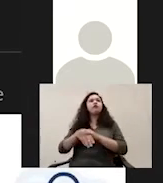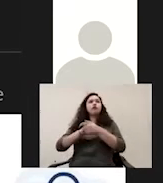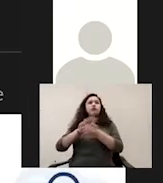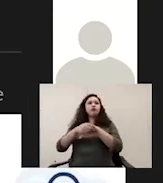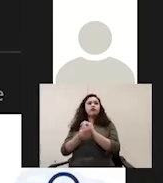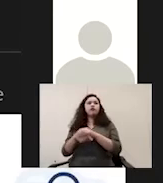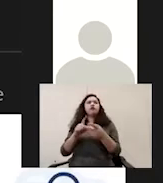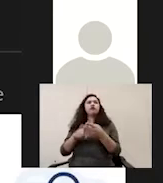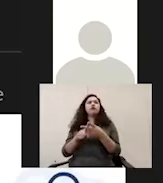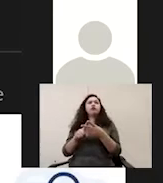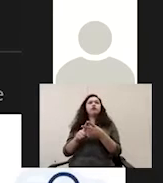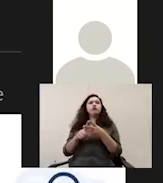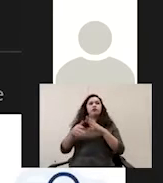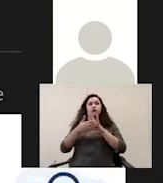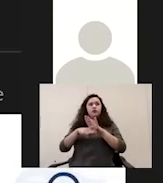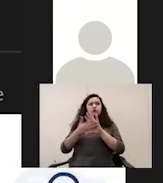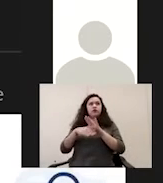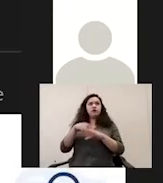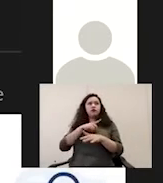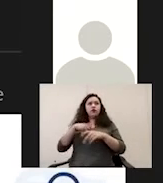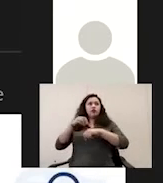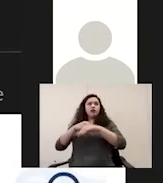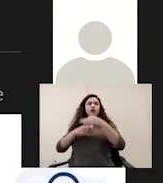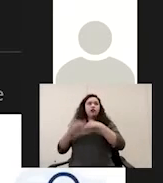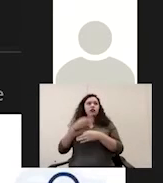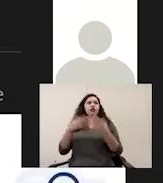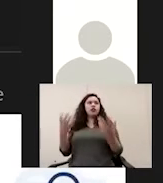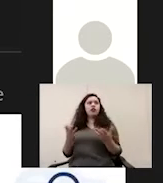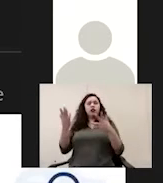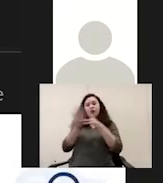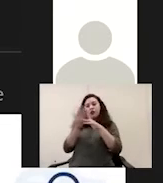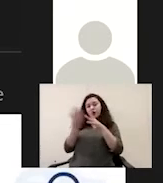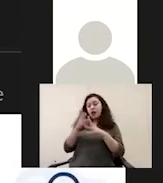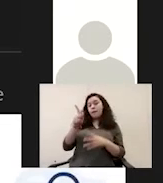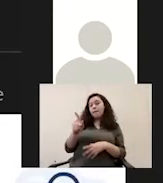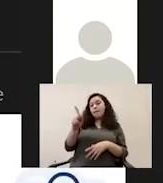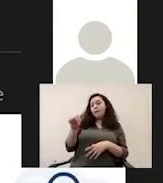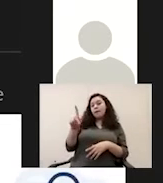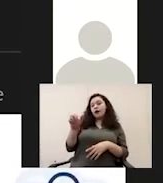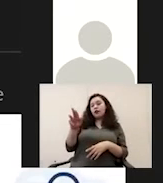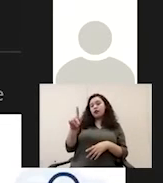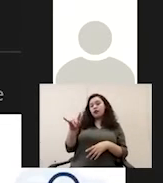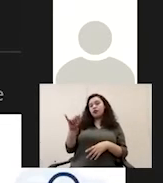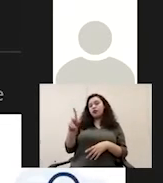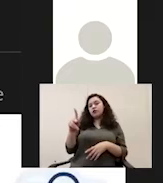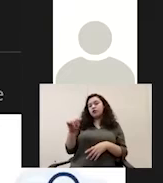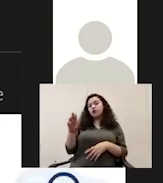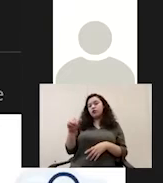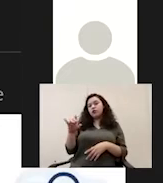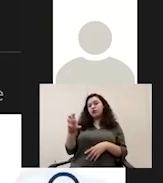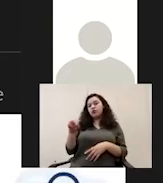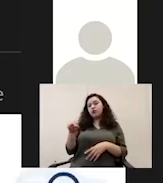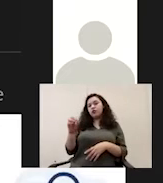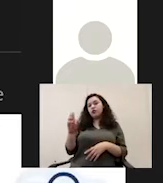de trastes, debe contener cloro. Y la cantidad de partes por millón que debe tener de cloro es de 0,5 a 1,5 partes